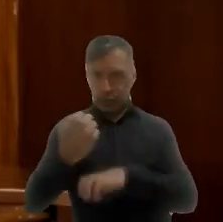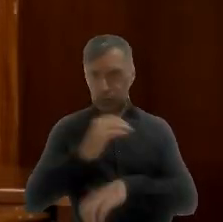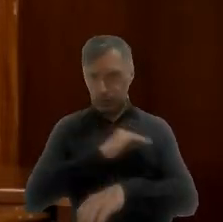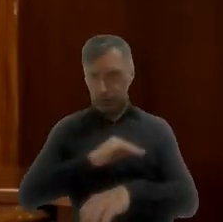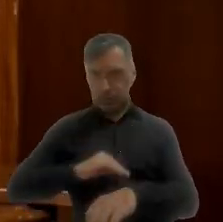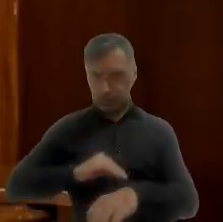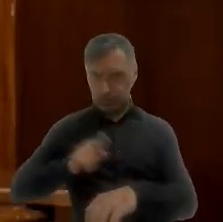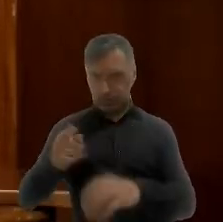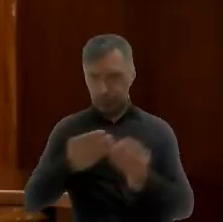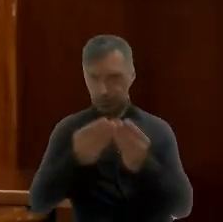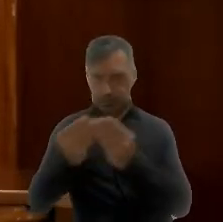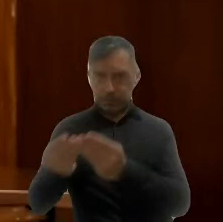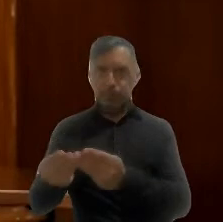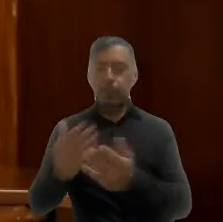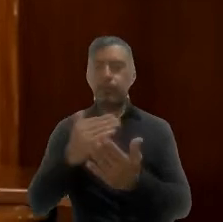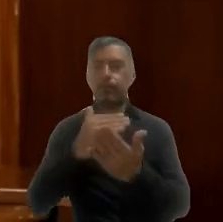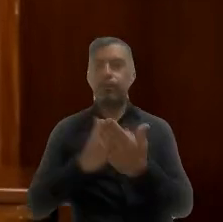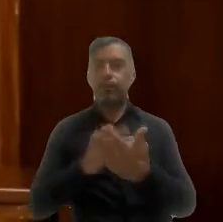5. En fecha